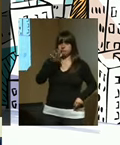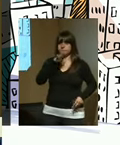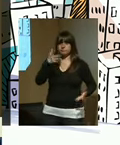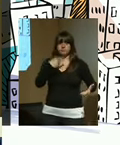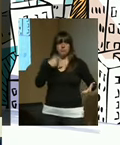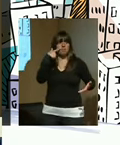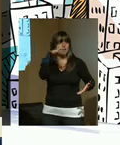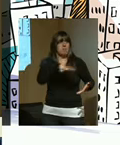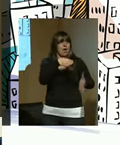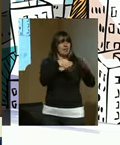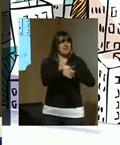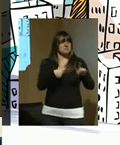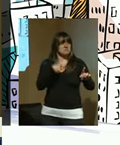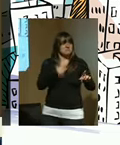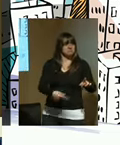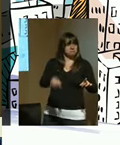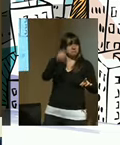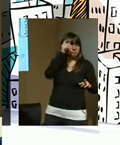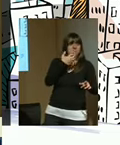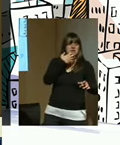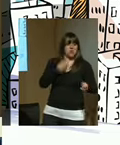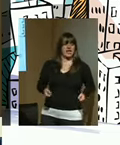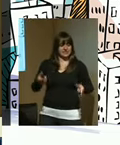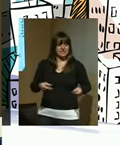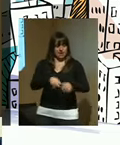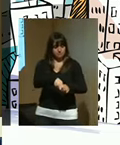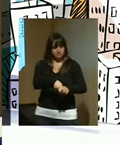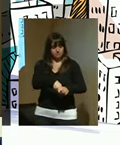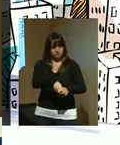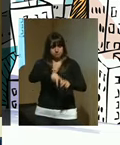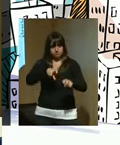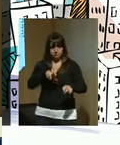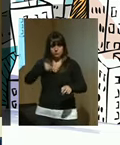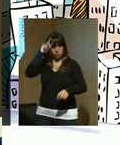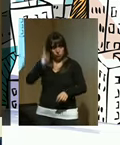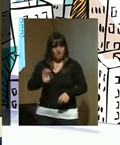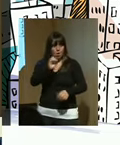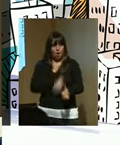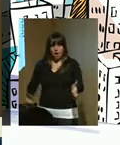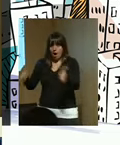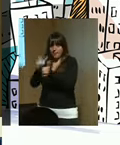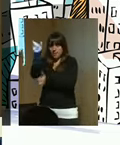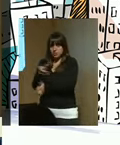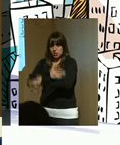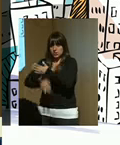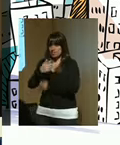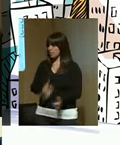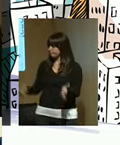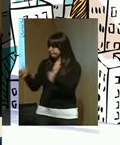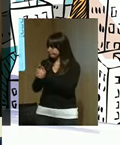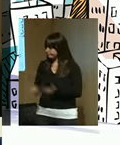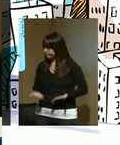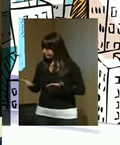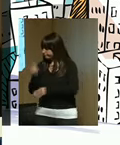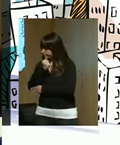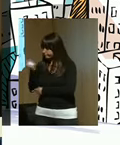están en un lugar accesible pero no saben abrir una silla de ruedas o no saben cómo acompañar a cualquier persona que tenga algún tipo de